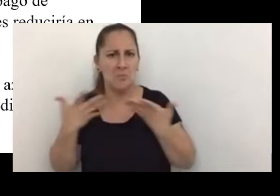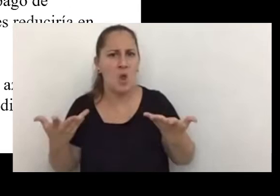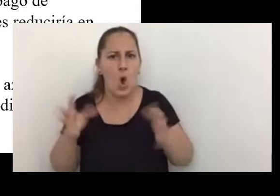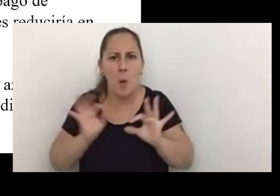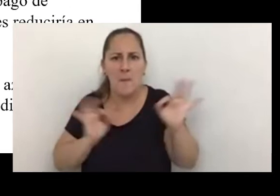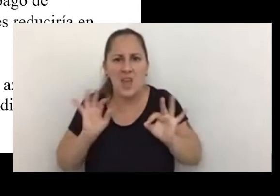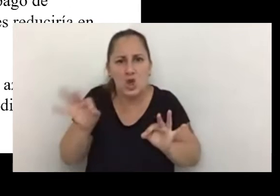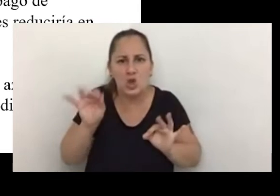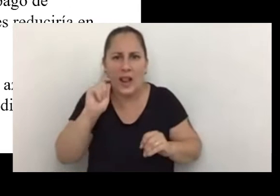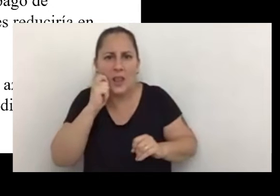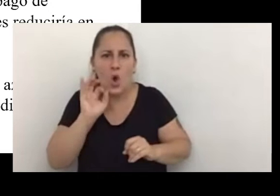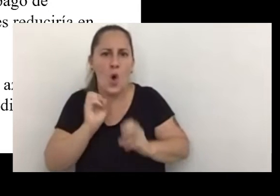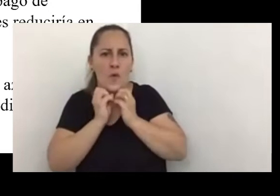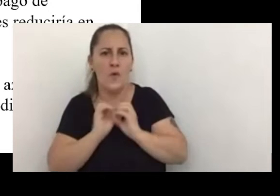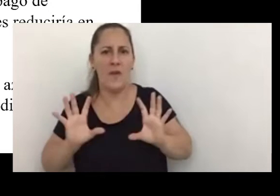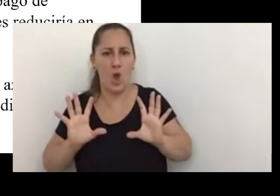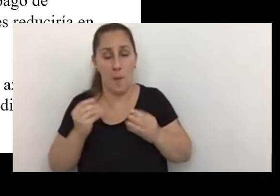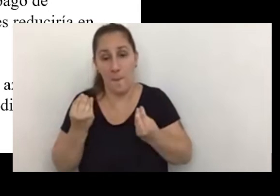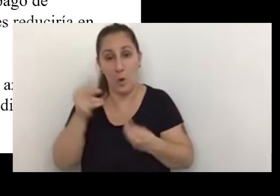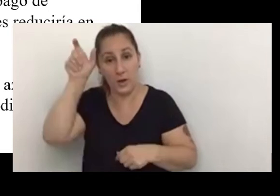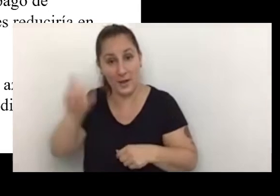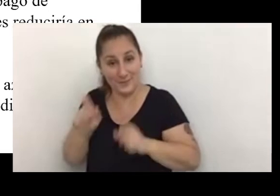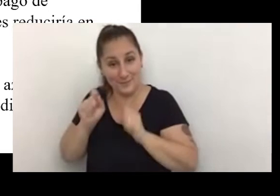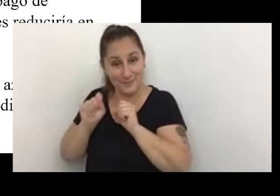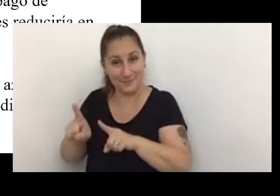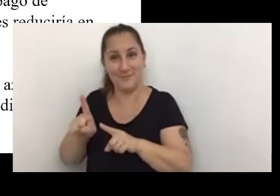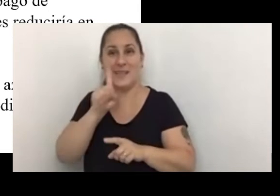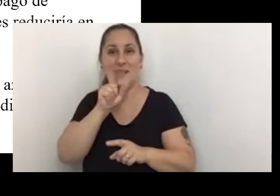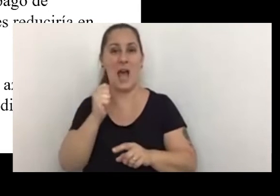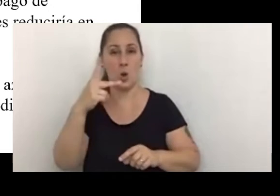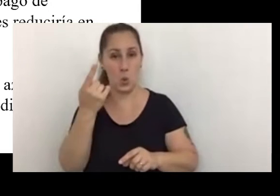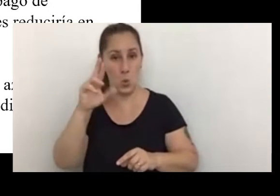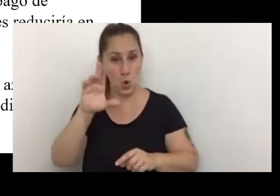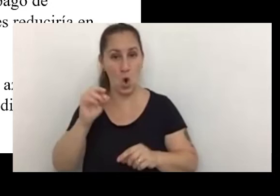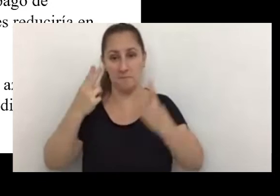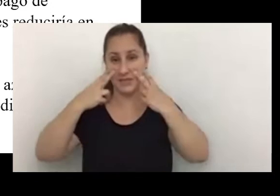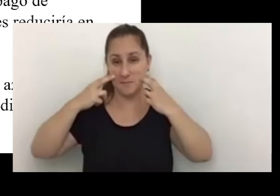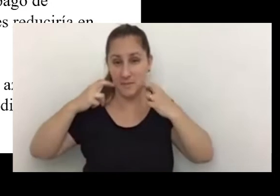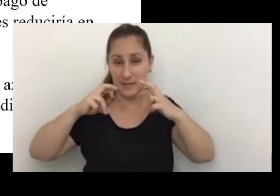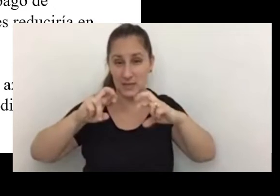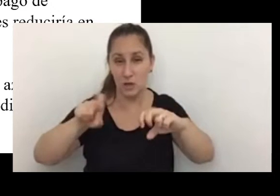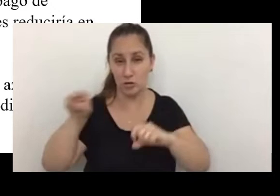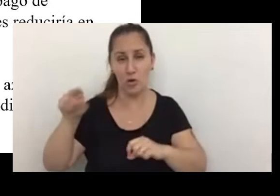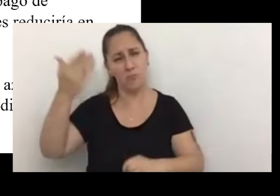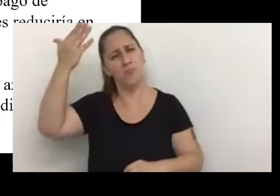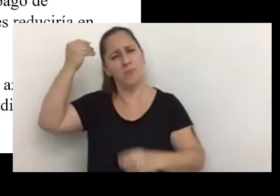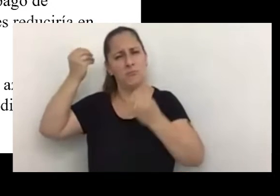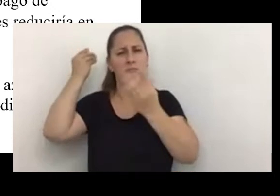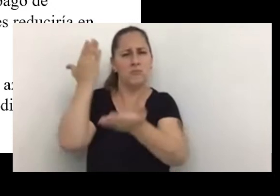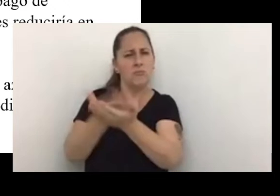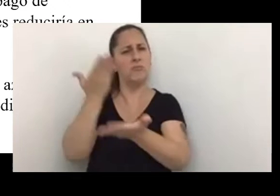Porque su estudio, ¿sí?, plantea, y esto lo ha venido proponiendo desde el año